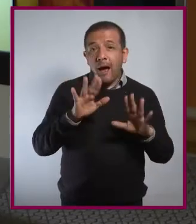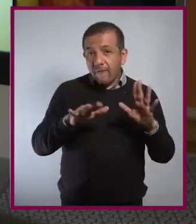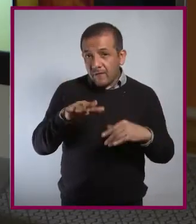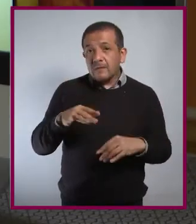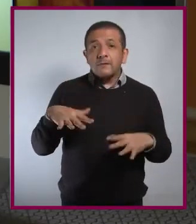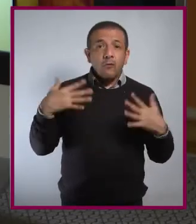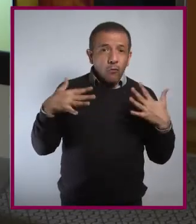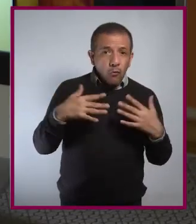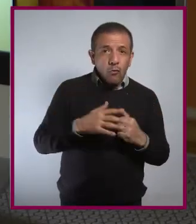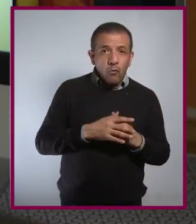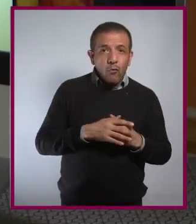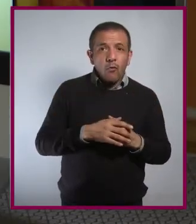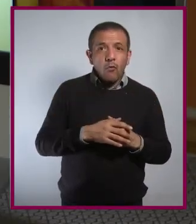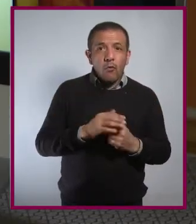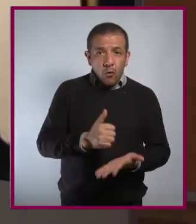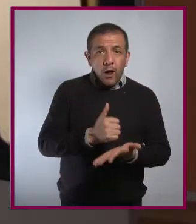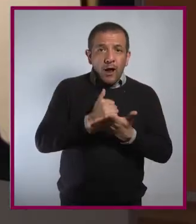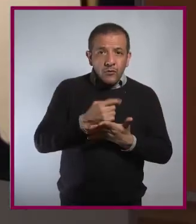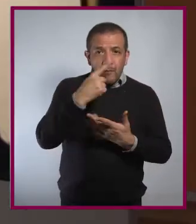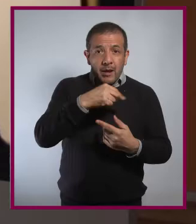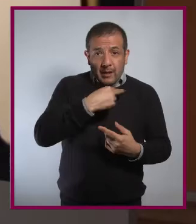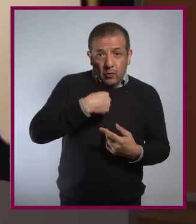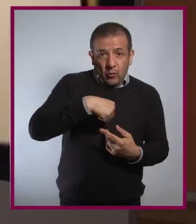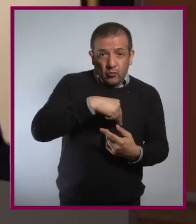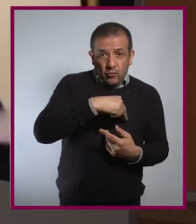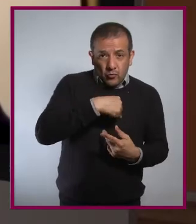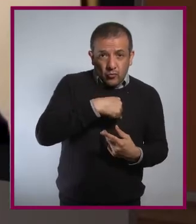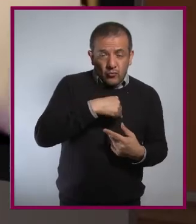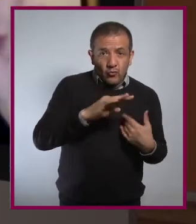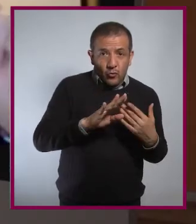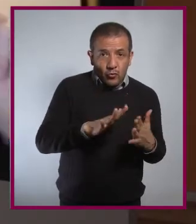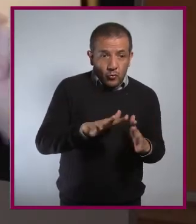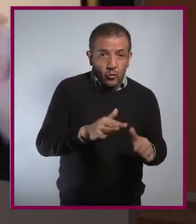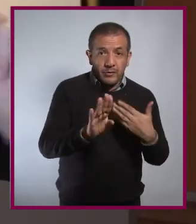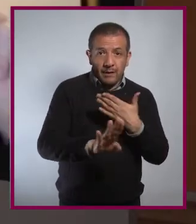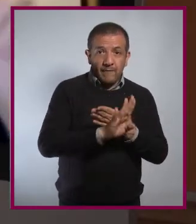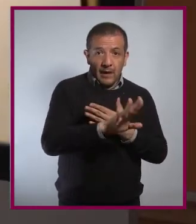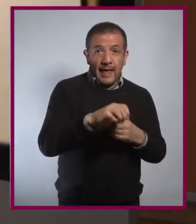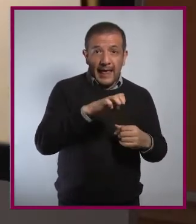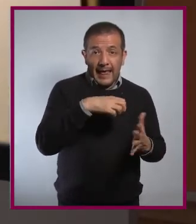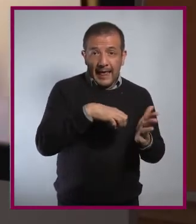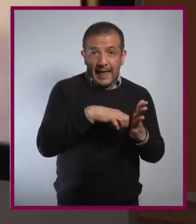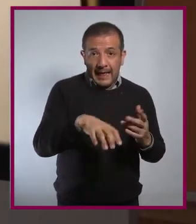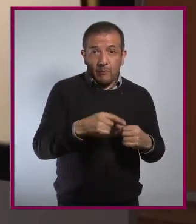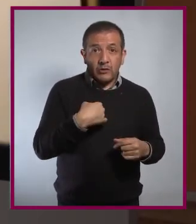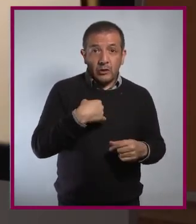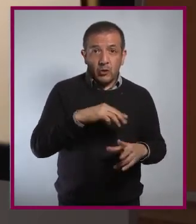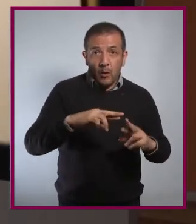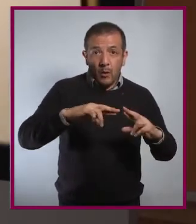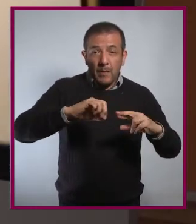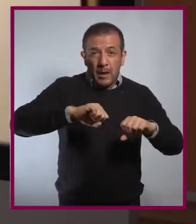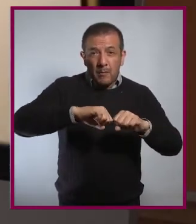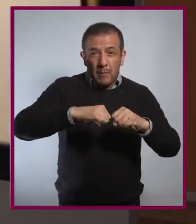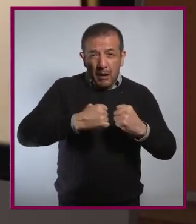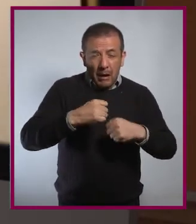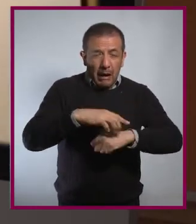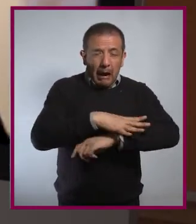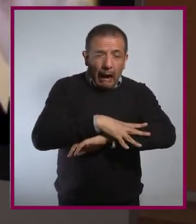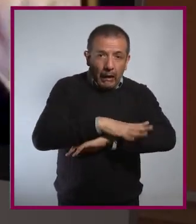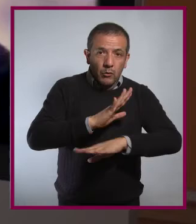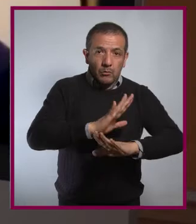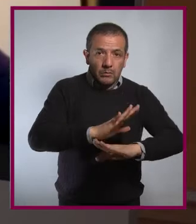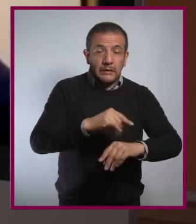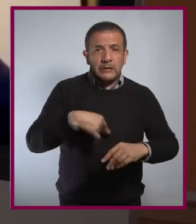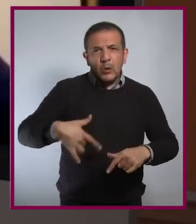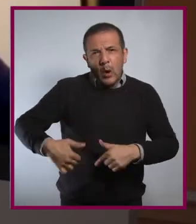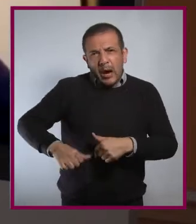usualmente cumple una función adaptativa, que significa que si me estoy quemando, retiro la mano, si me fracturo, ya no me muevo, si me da apendicitis,